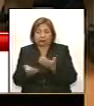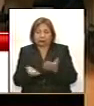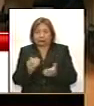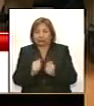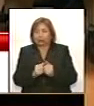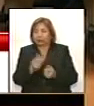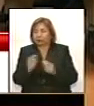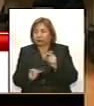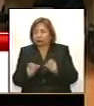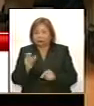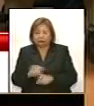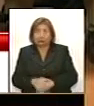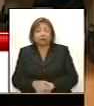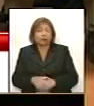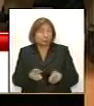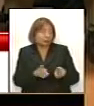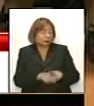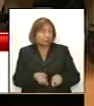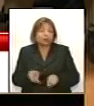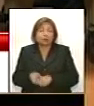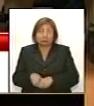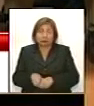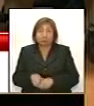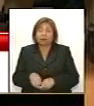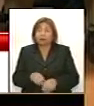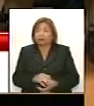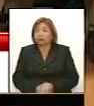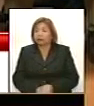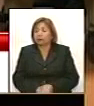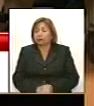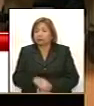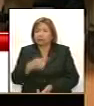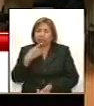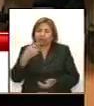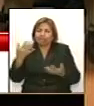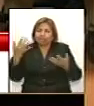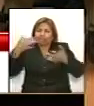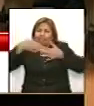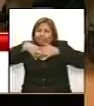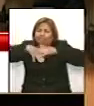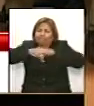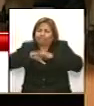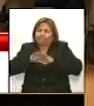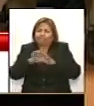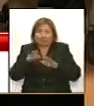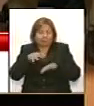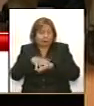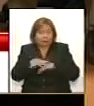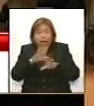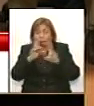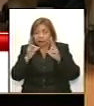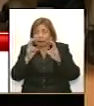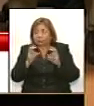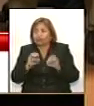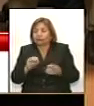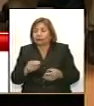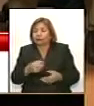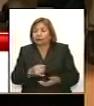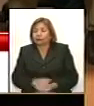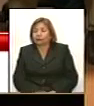las entidades públicas, sino también con las telco, porque ellos están muy metidos en este tema. Y voy a contar algo